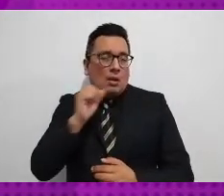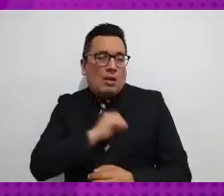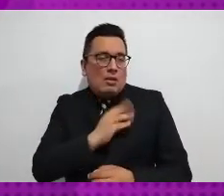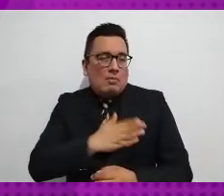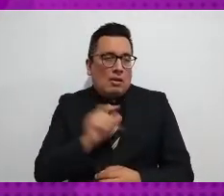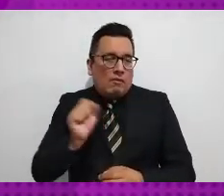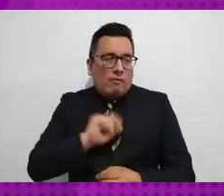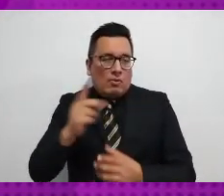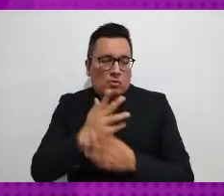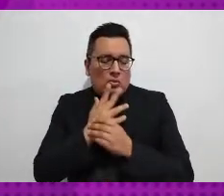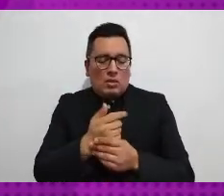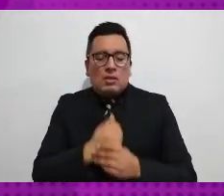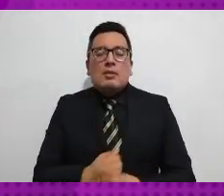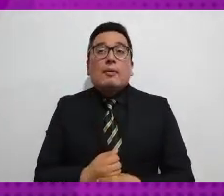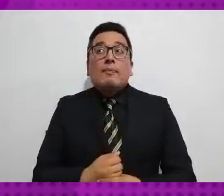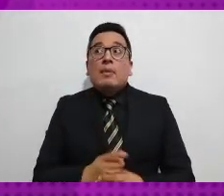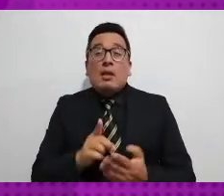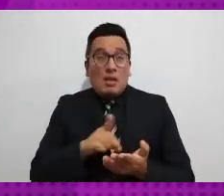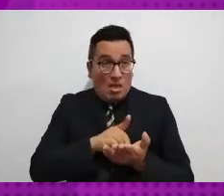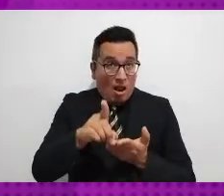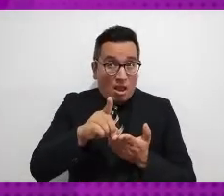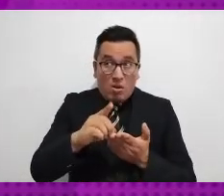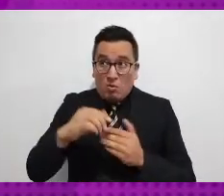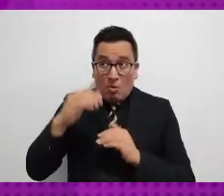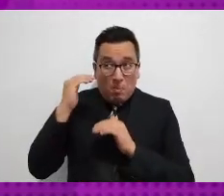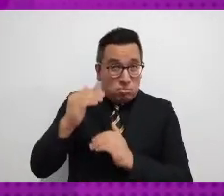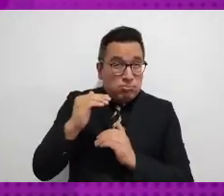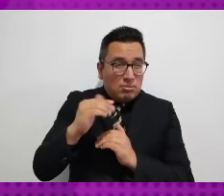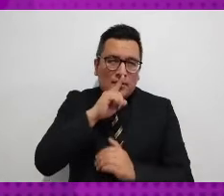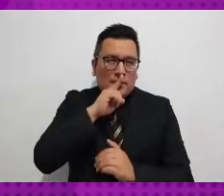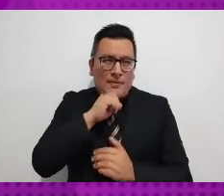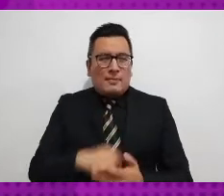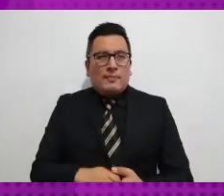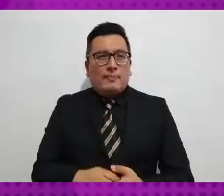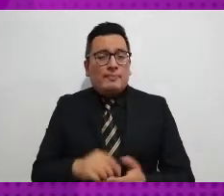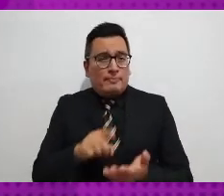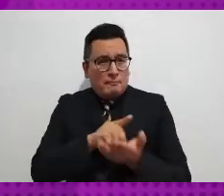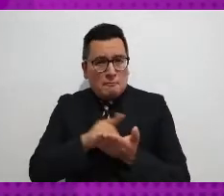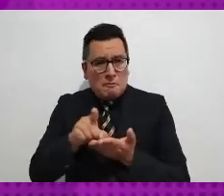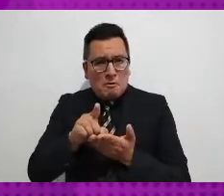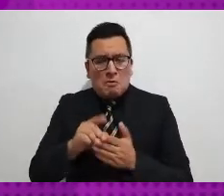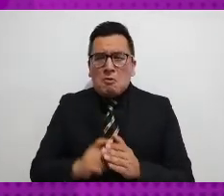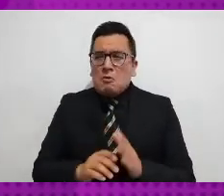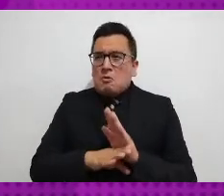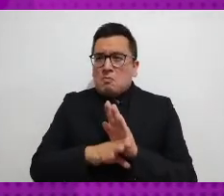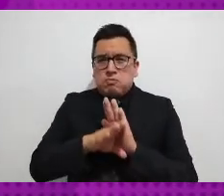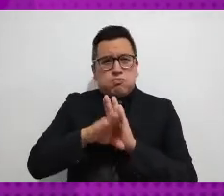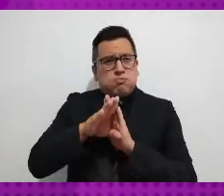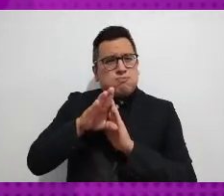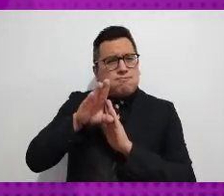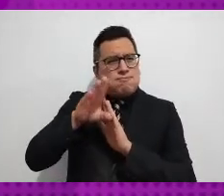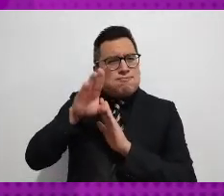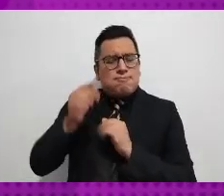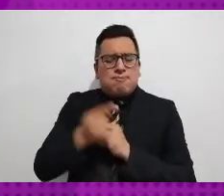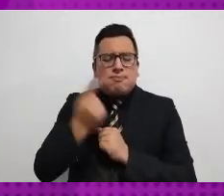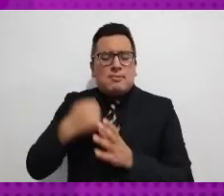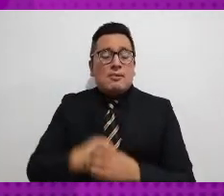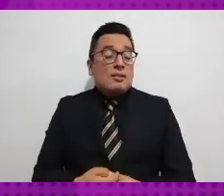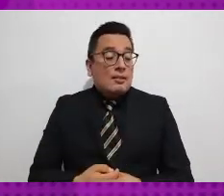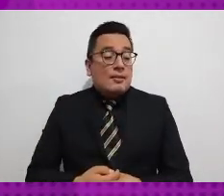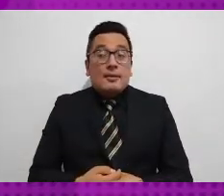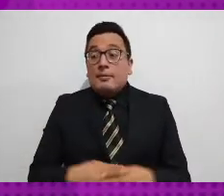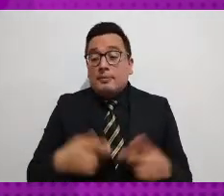dice que los derechos son insaciables, y no lo digo en el sentido peyorativo de la palabra. Los derechos son insaciables porque las luchas por los derechos cada vez